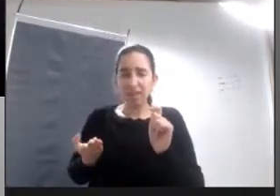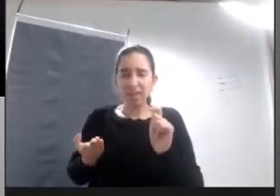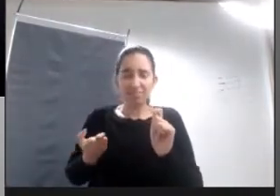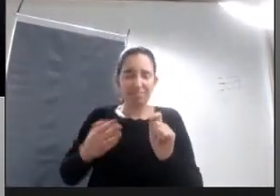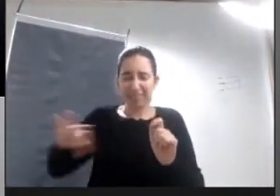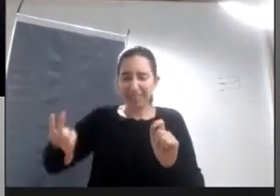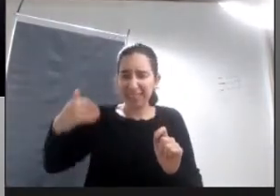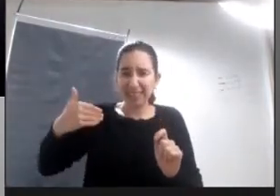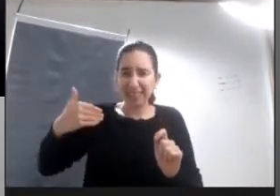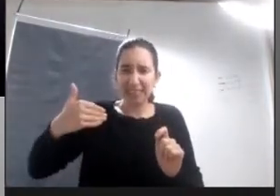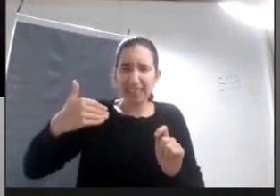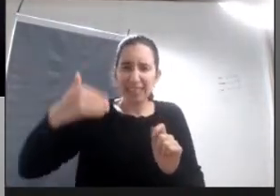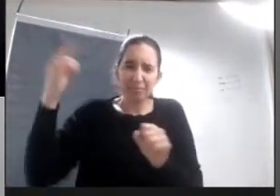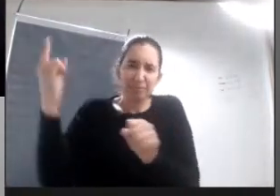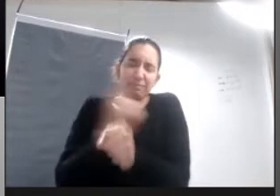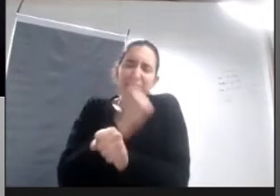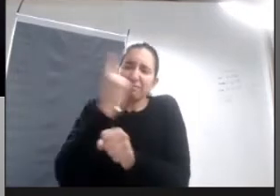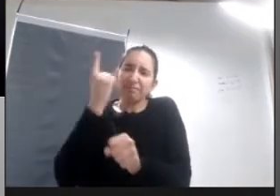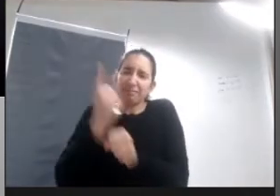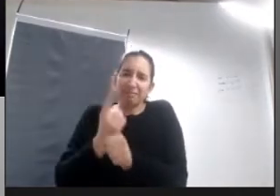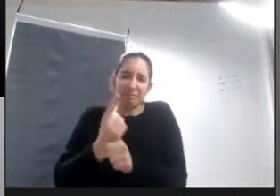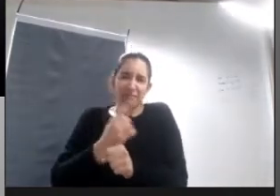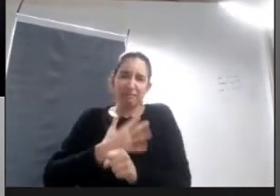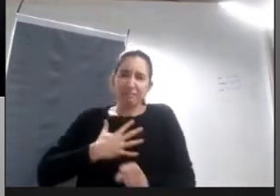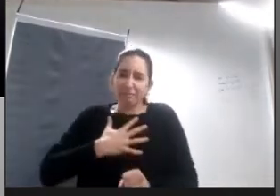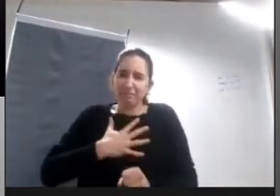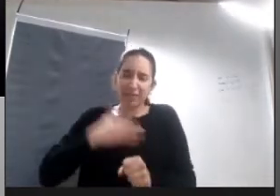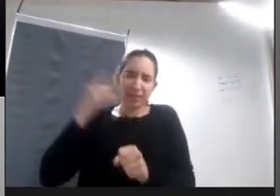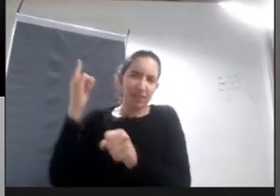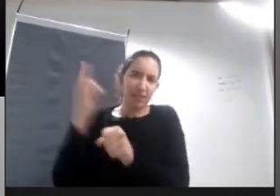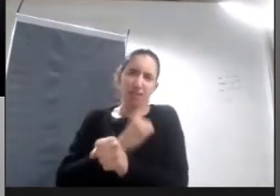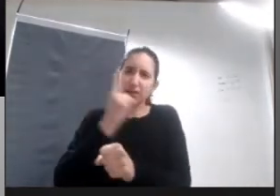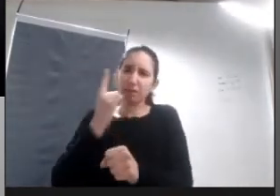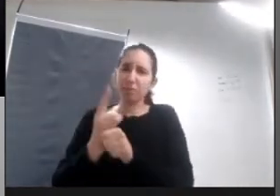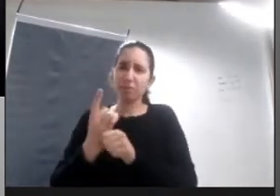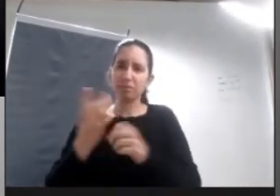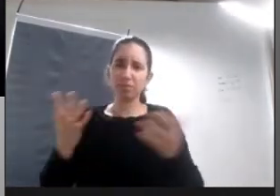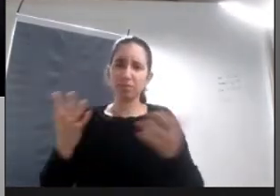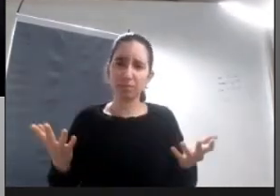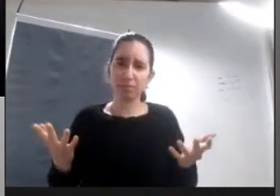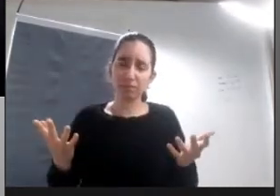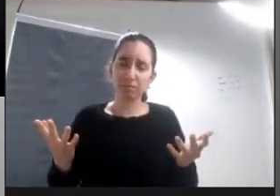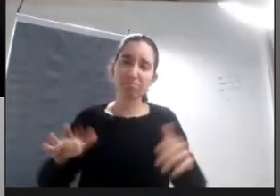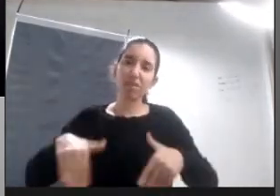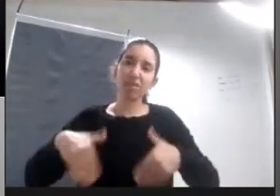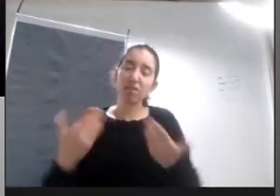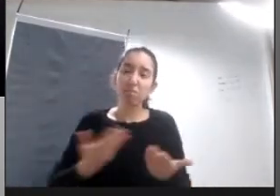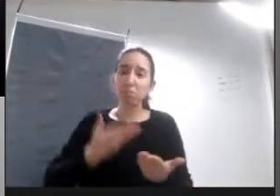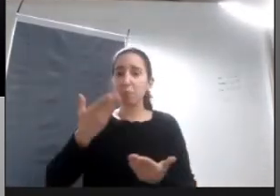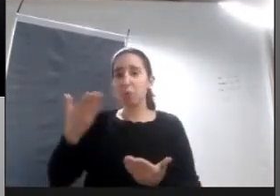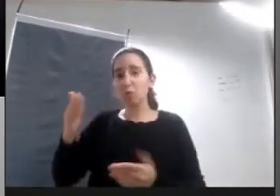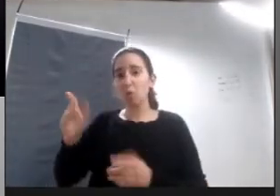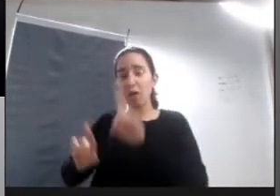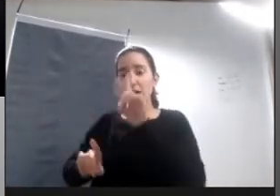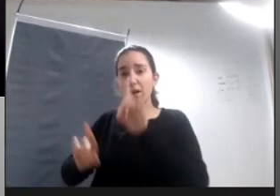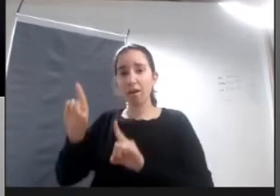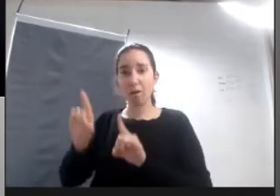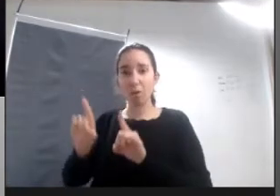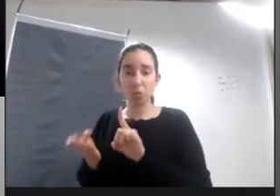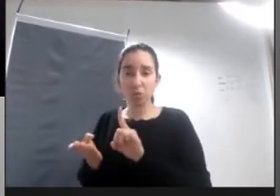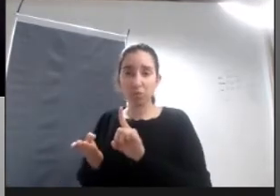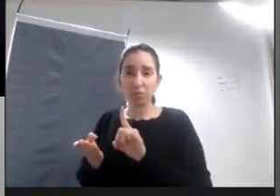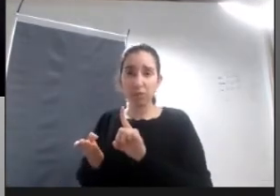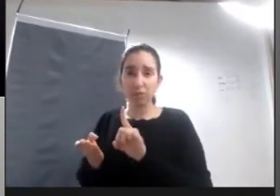invivible. De alguna manera, las personas que no son intersex creen que